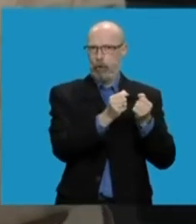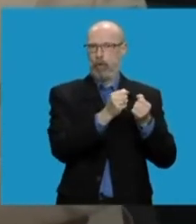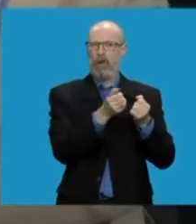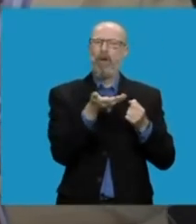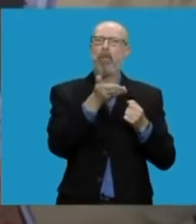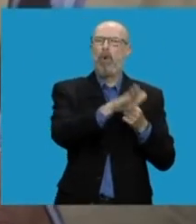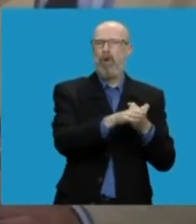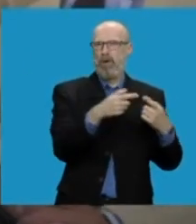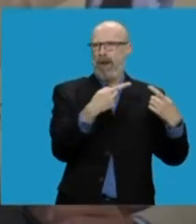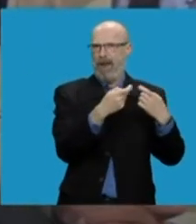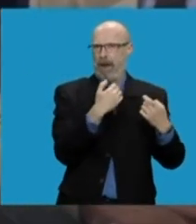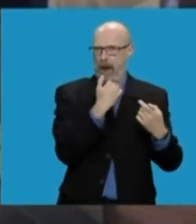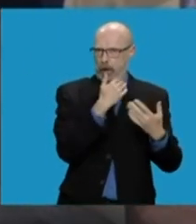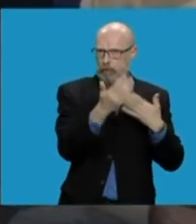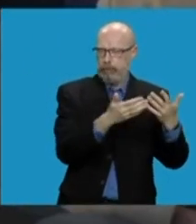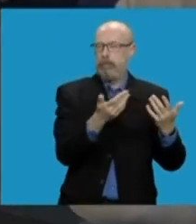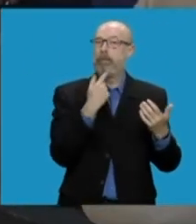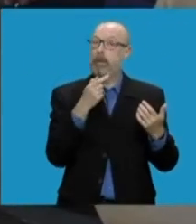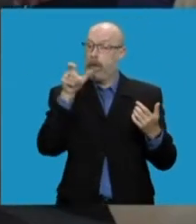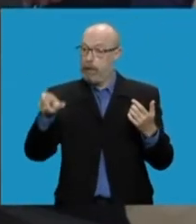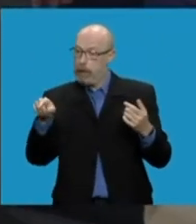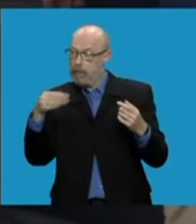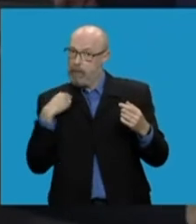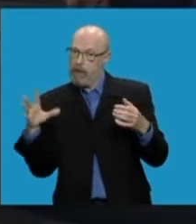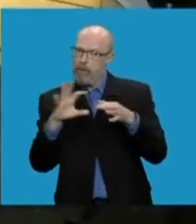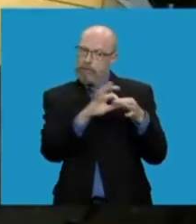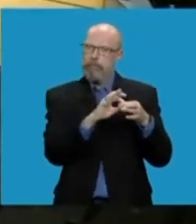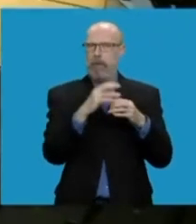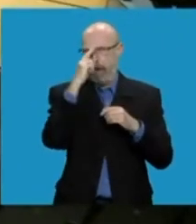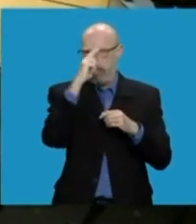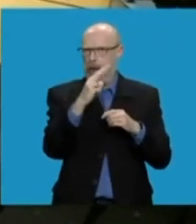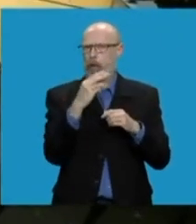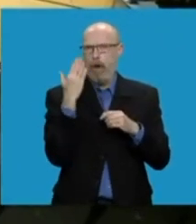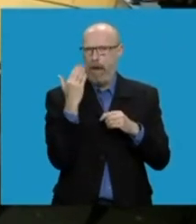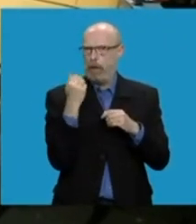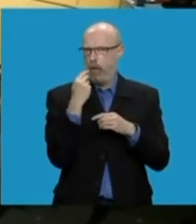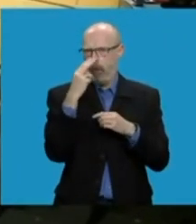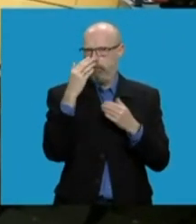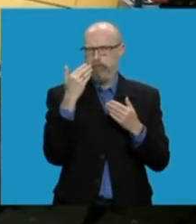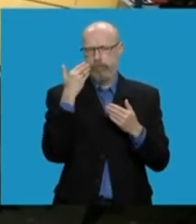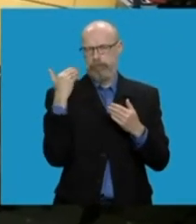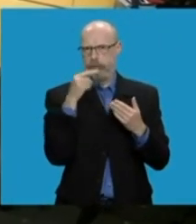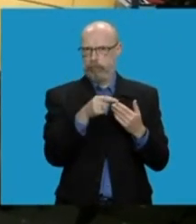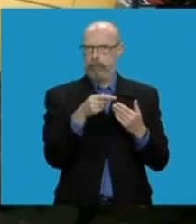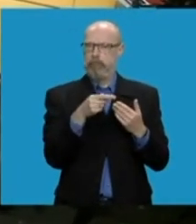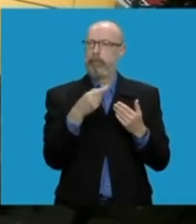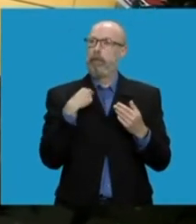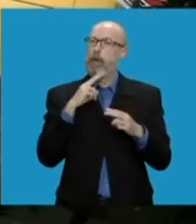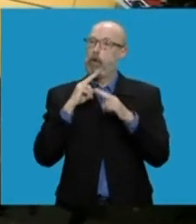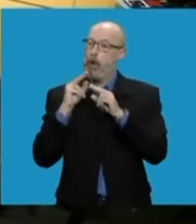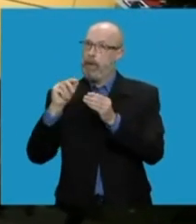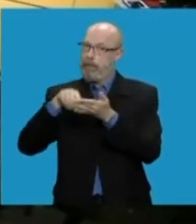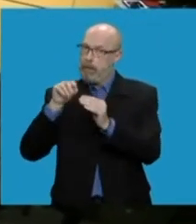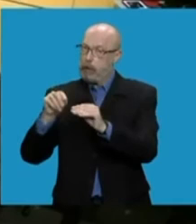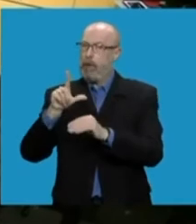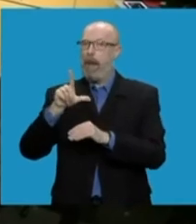aviones enemigos. Él tenía mucho respeto, mucho cariño, mucha admiración, y entonces el seudónimo suyo en el norte era